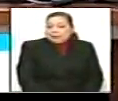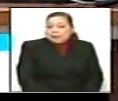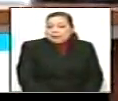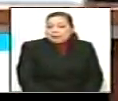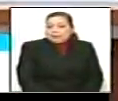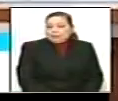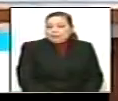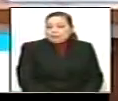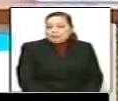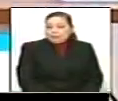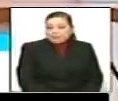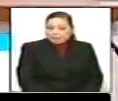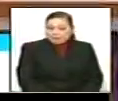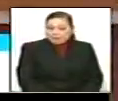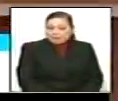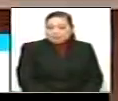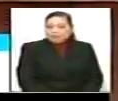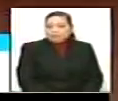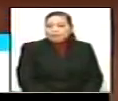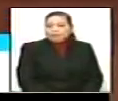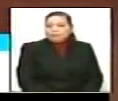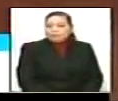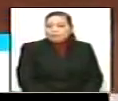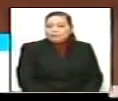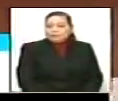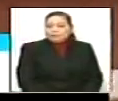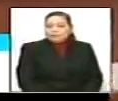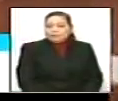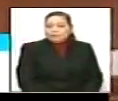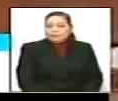Gobernador, para que pueda contestar. Con su permiso, el abogado.